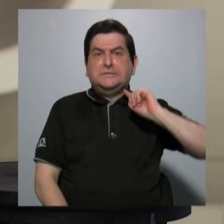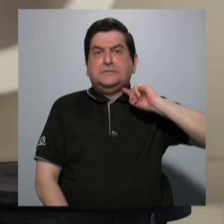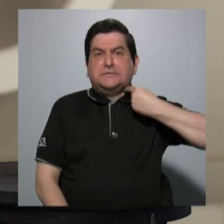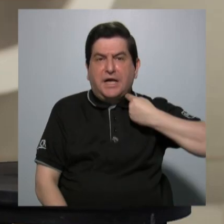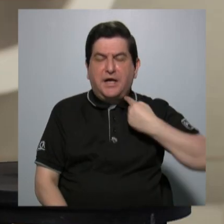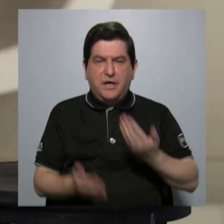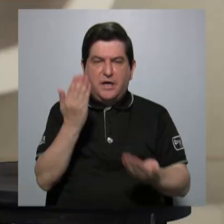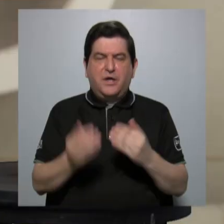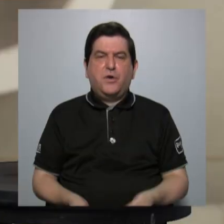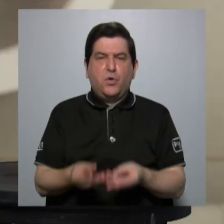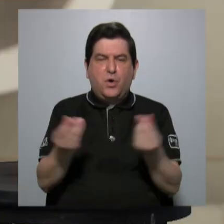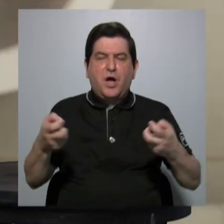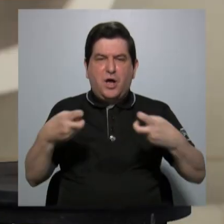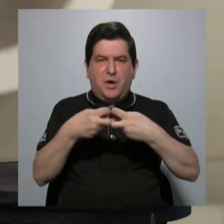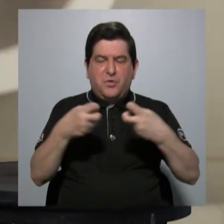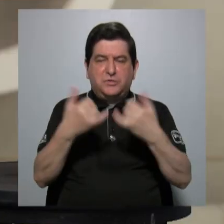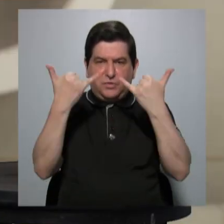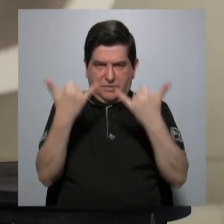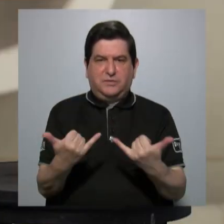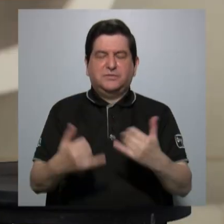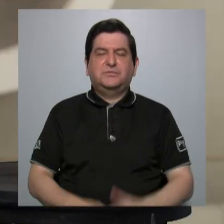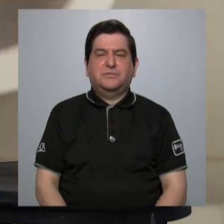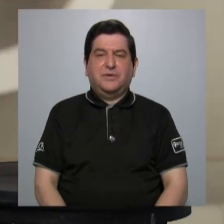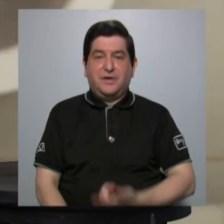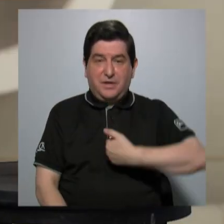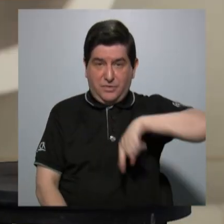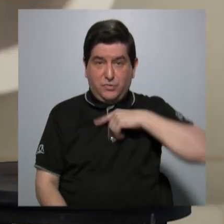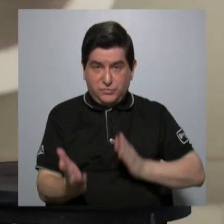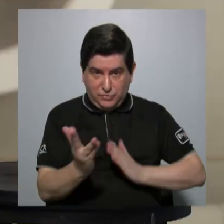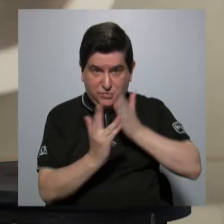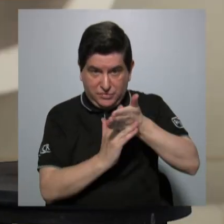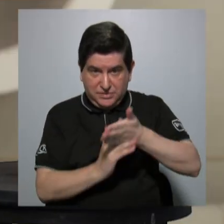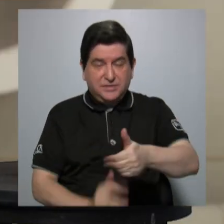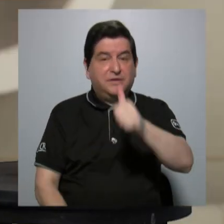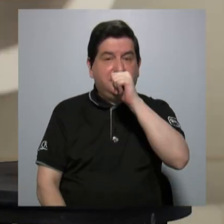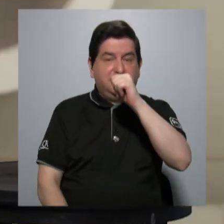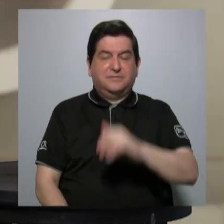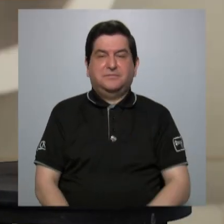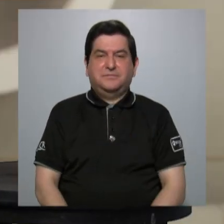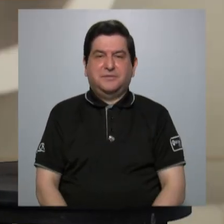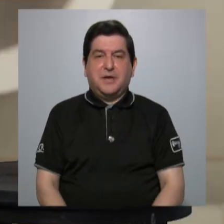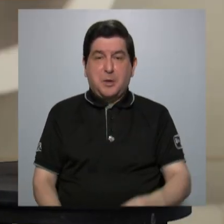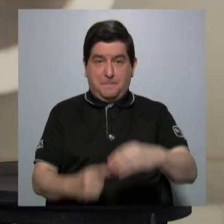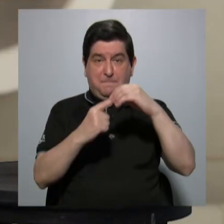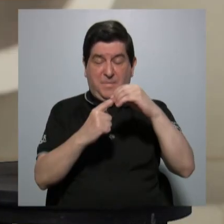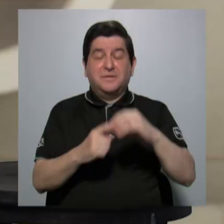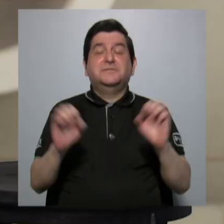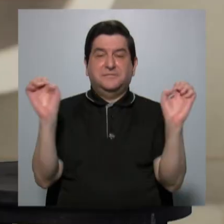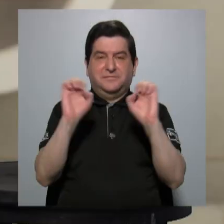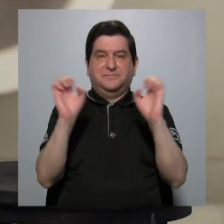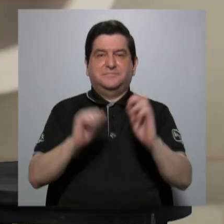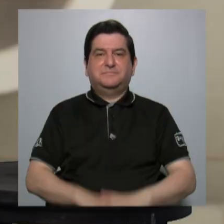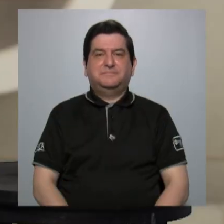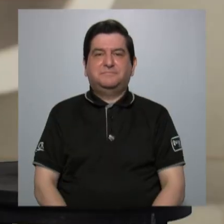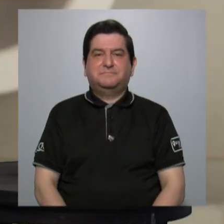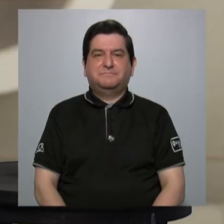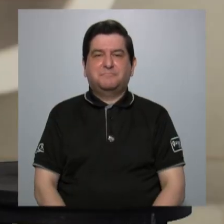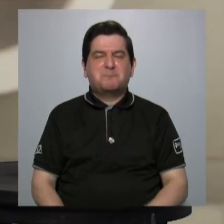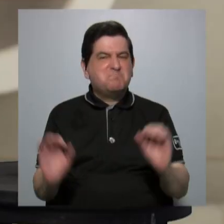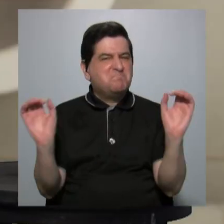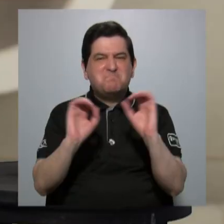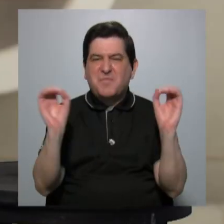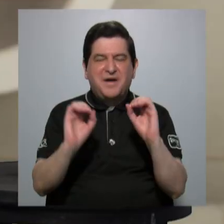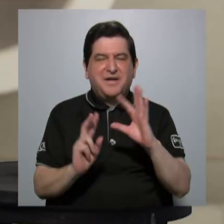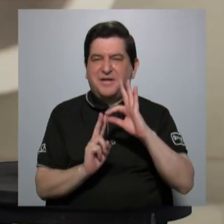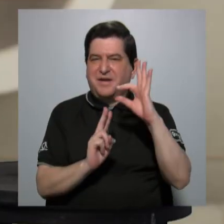muchísimo más caro que la generación eléctrica que hoy tenemos, que es vía hidroeléctrica, ¿verdad? Que es nuestra principal fuente de energía. Entonces, por